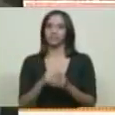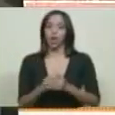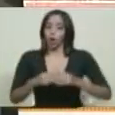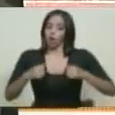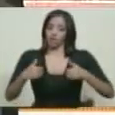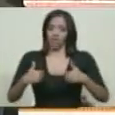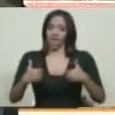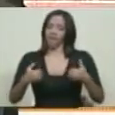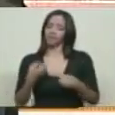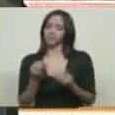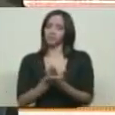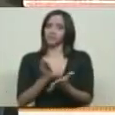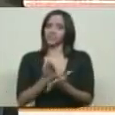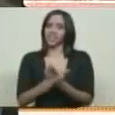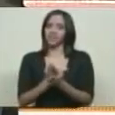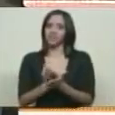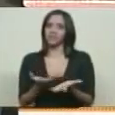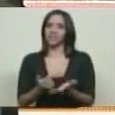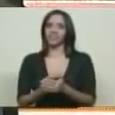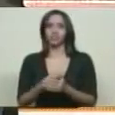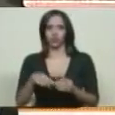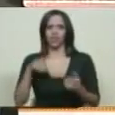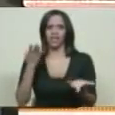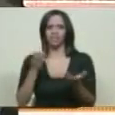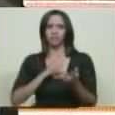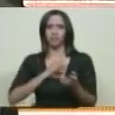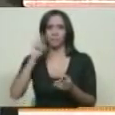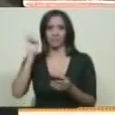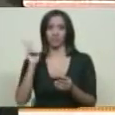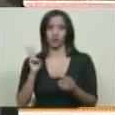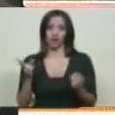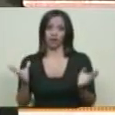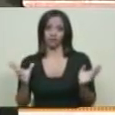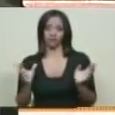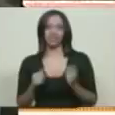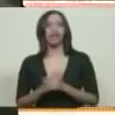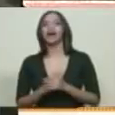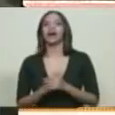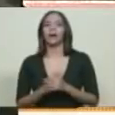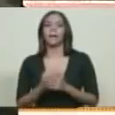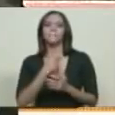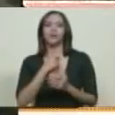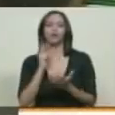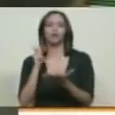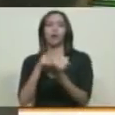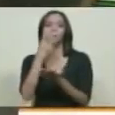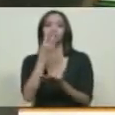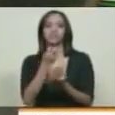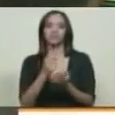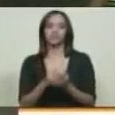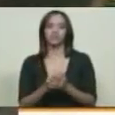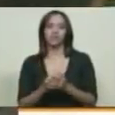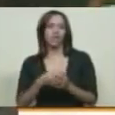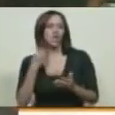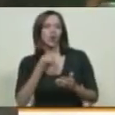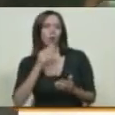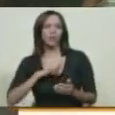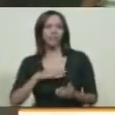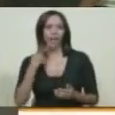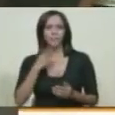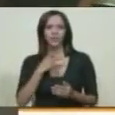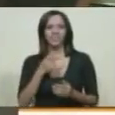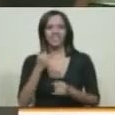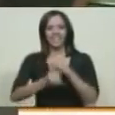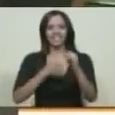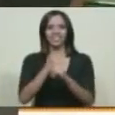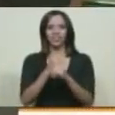¿no? Es uno de los países de Venezuela, ¿no? Bueno, no, pero me gusta mucho ahí. ¿Cómo está la política internacional? ¿Cómo ves el escenario